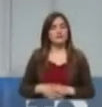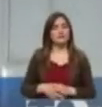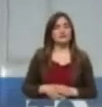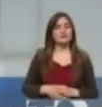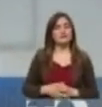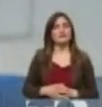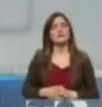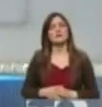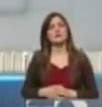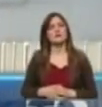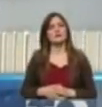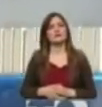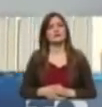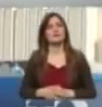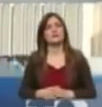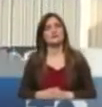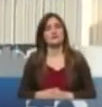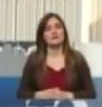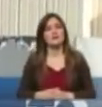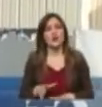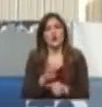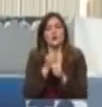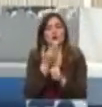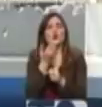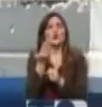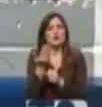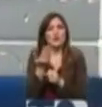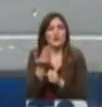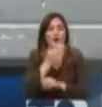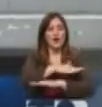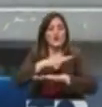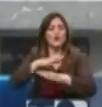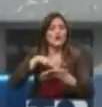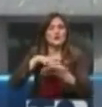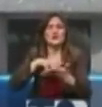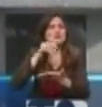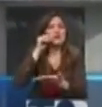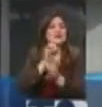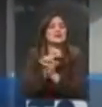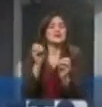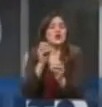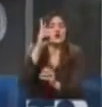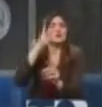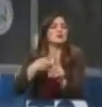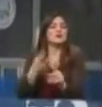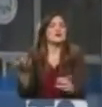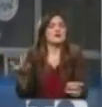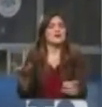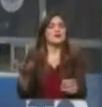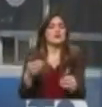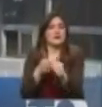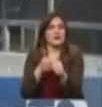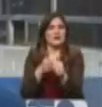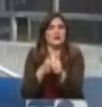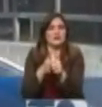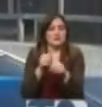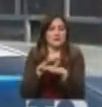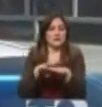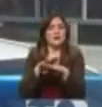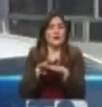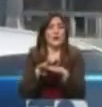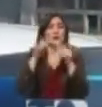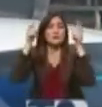señor padre de familia también, y ese tiempo ¿quién recupera? O sea, ¿cómo nos ayudan con ese tiempo? Son 2 meses y son chicos que ya están para graduarse,